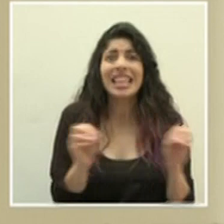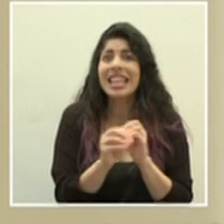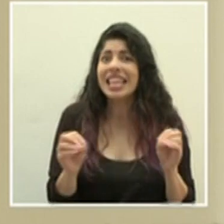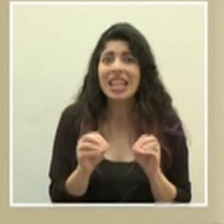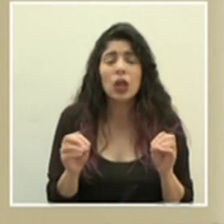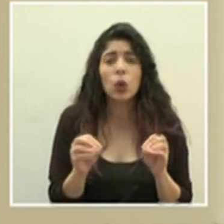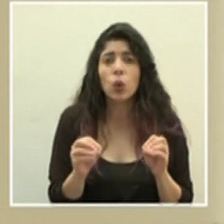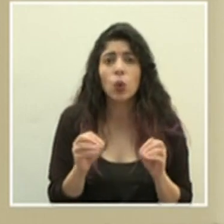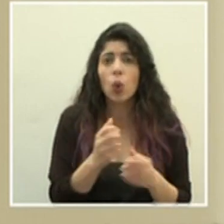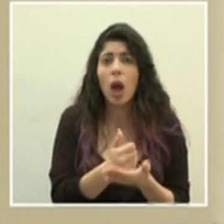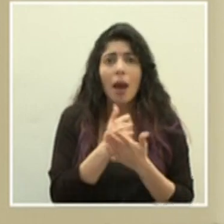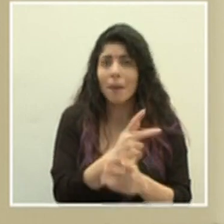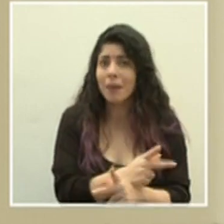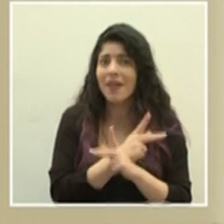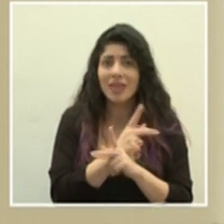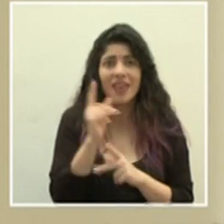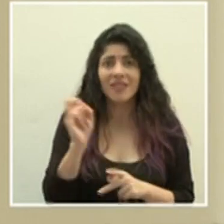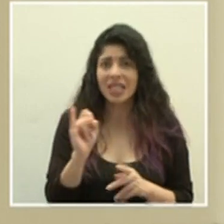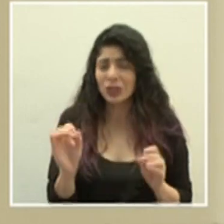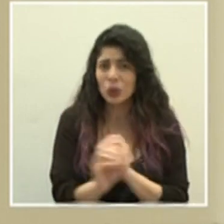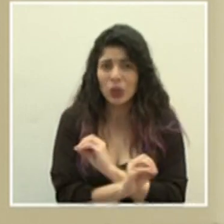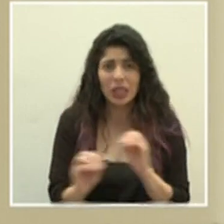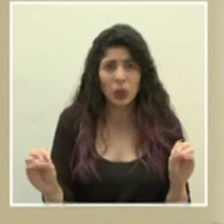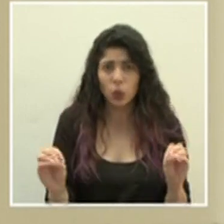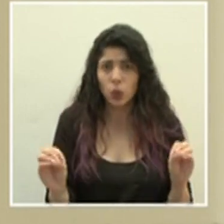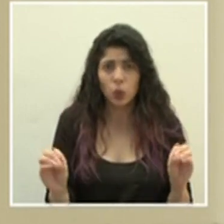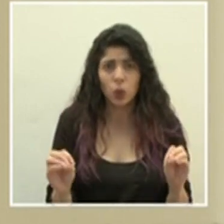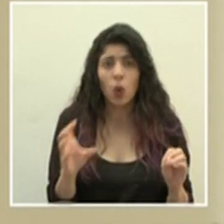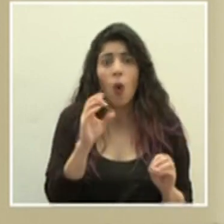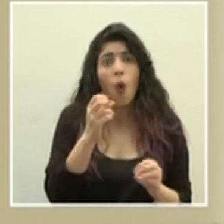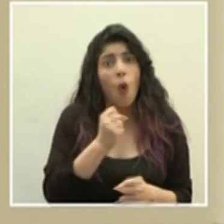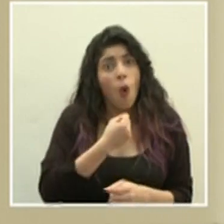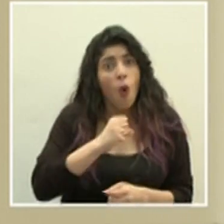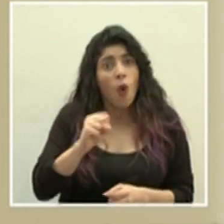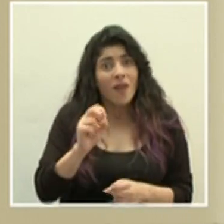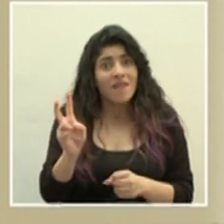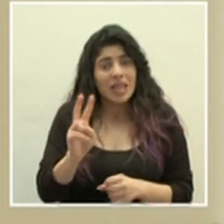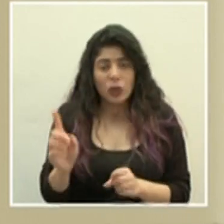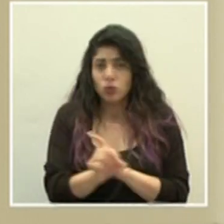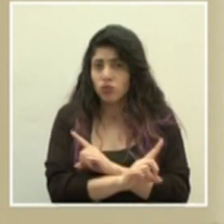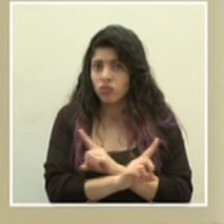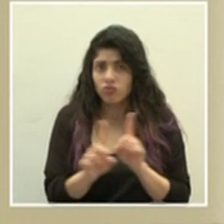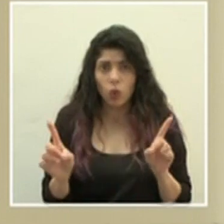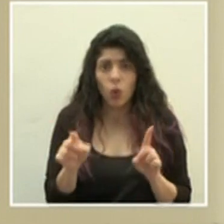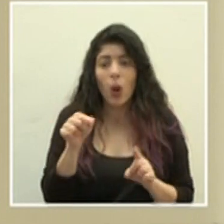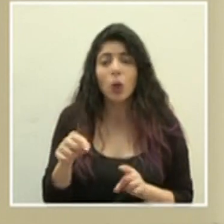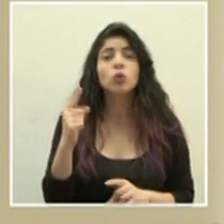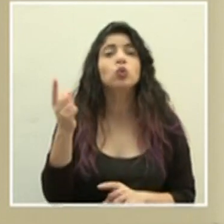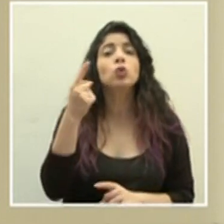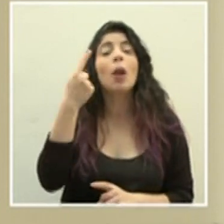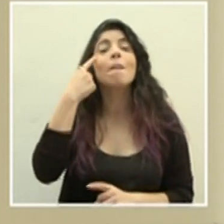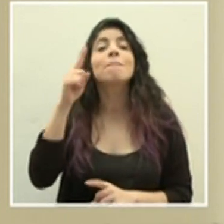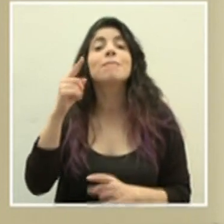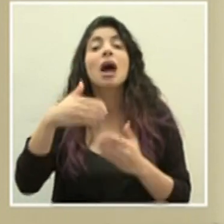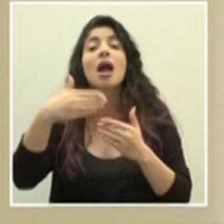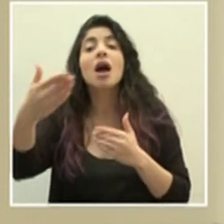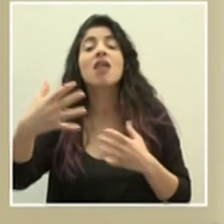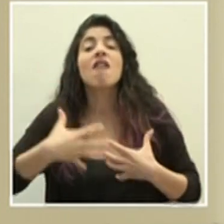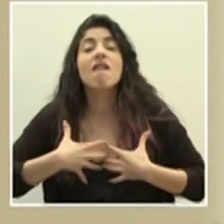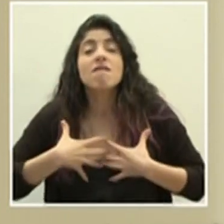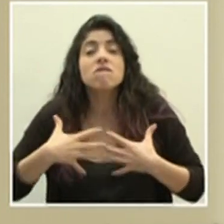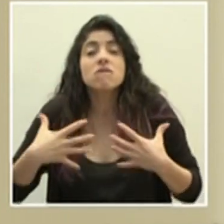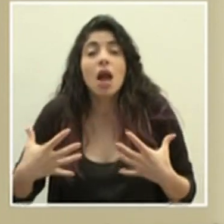de acción que ayude a prevenir la infección o eventualmente a combatir directamente el virus. Es para combatir la respuesta de